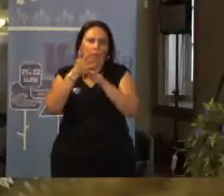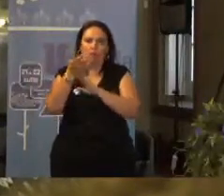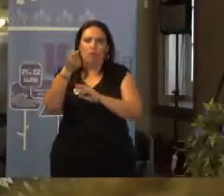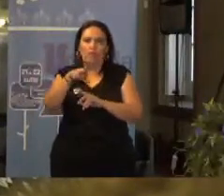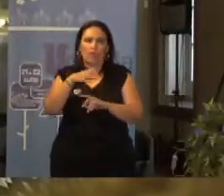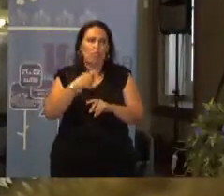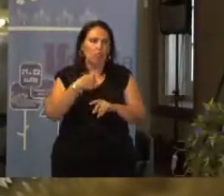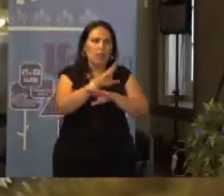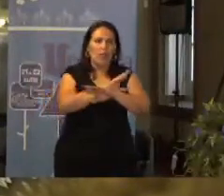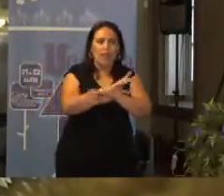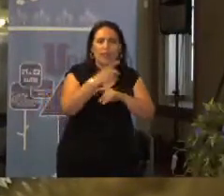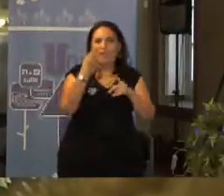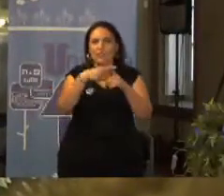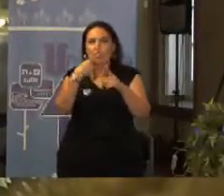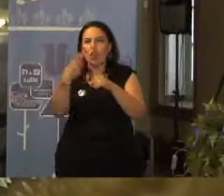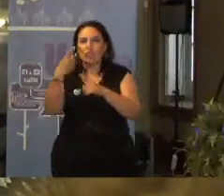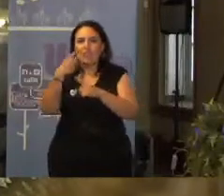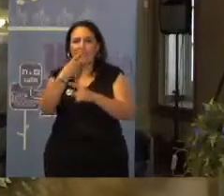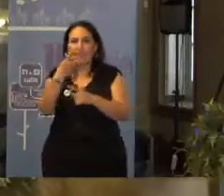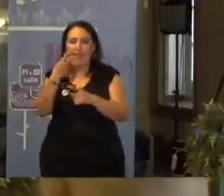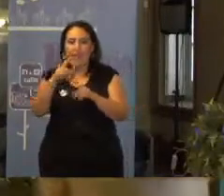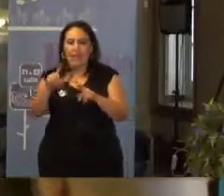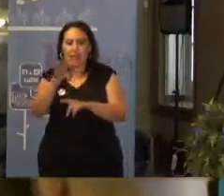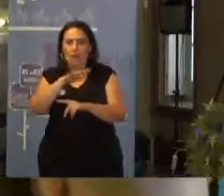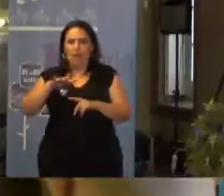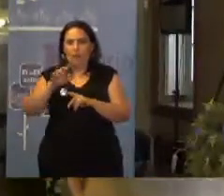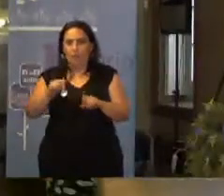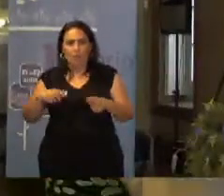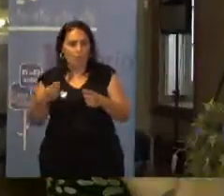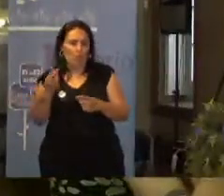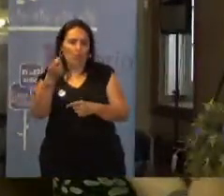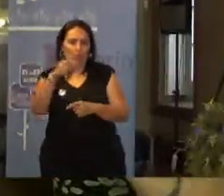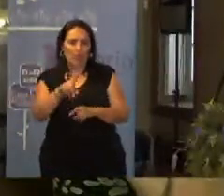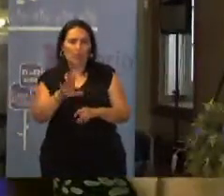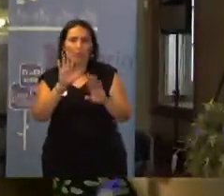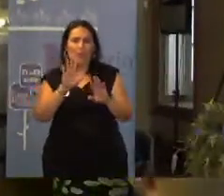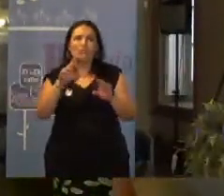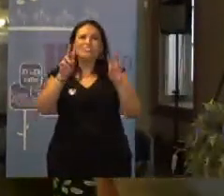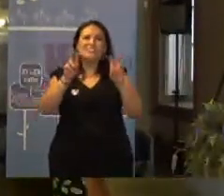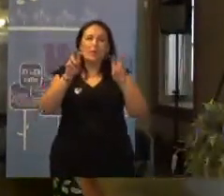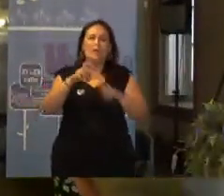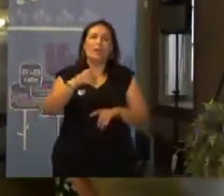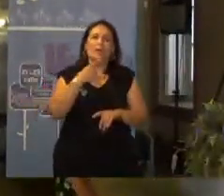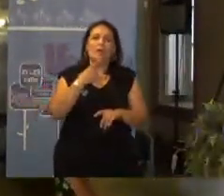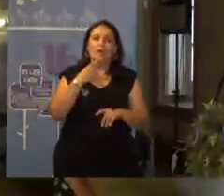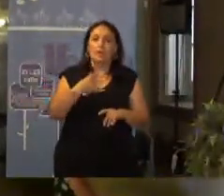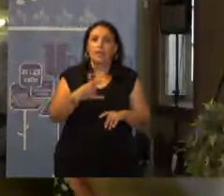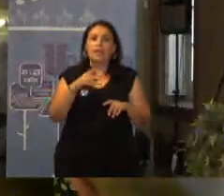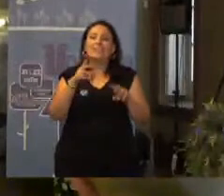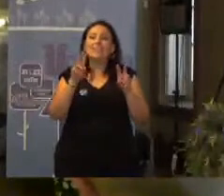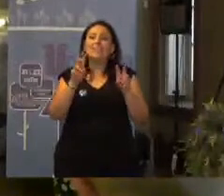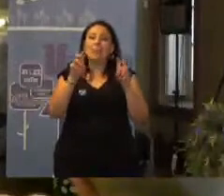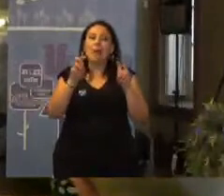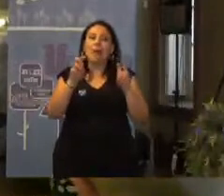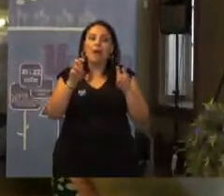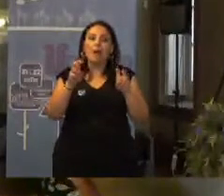ambientais, e se queredes, alguén quere claro isto ao final, pero a cuestión da enerxía e a cantidad de enerxía que tal ten que ver